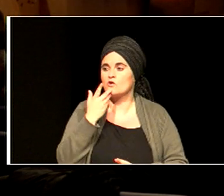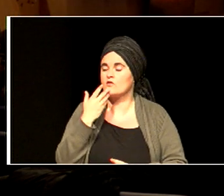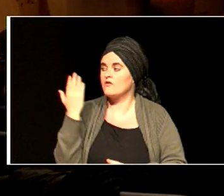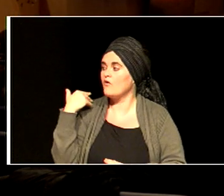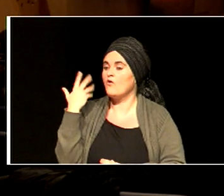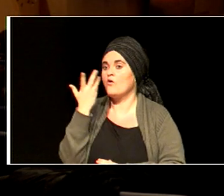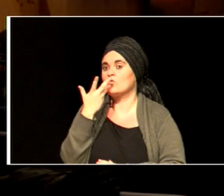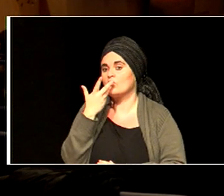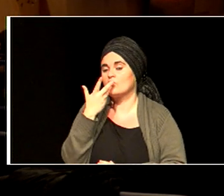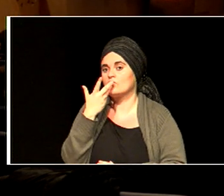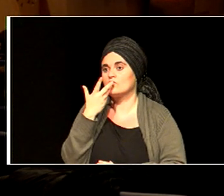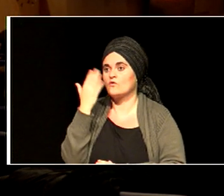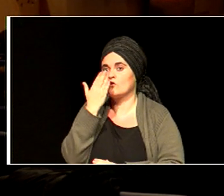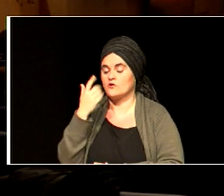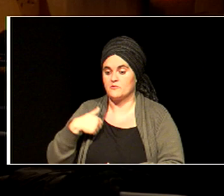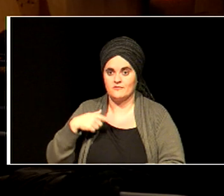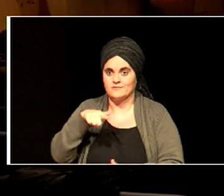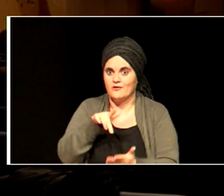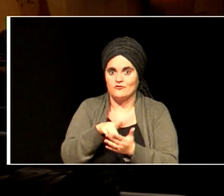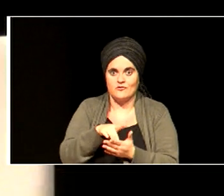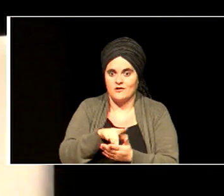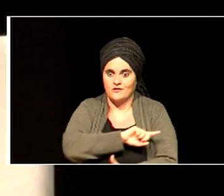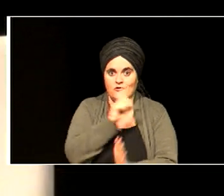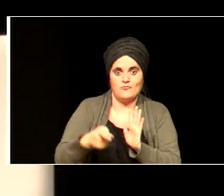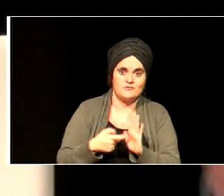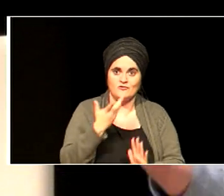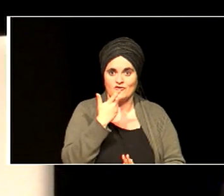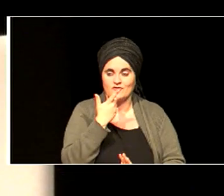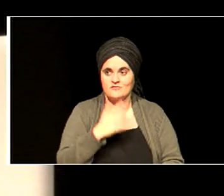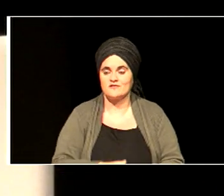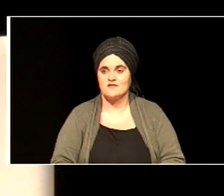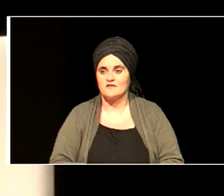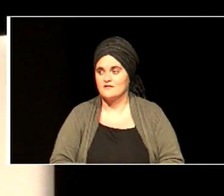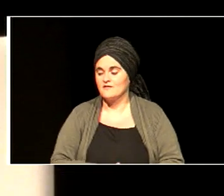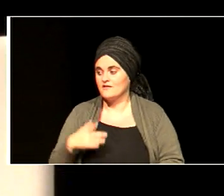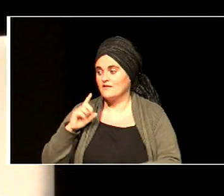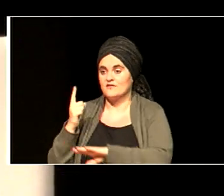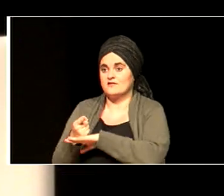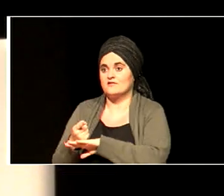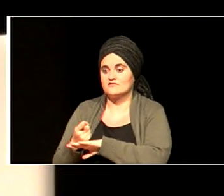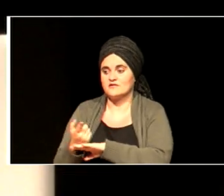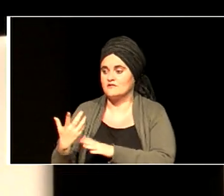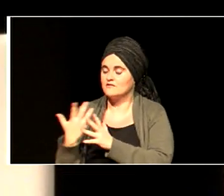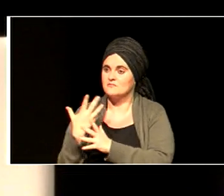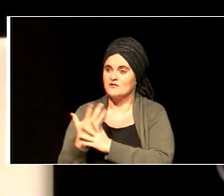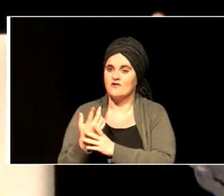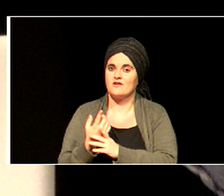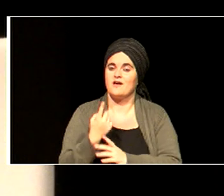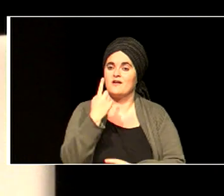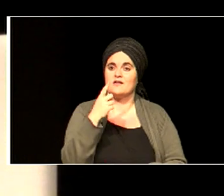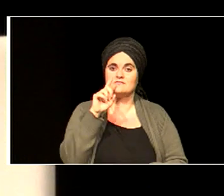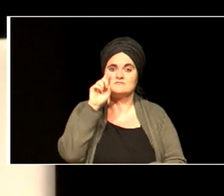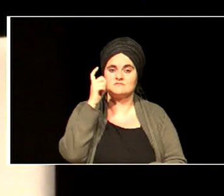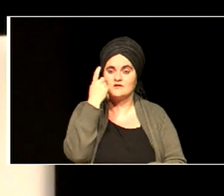naiz, bete-betean, bai? Irailean, Azuzena komentatu zidan nola daukagun ikasle bat, Osatuz